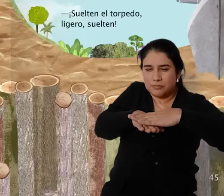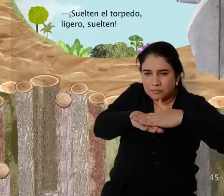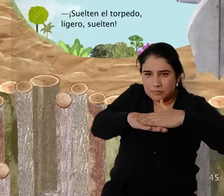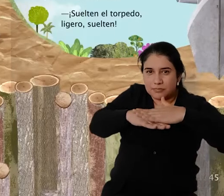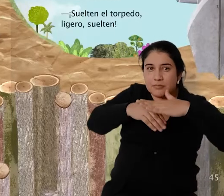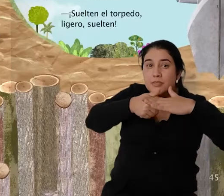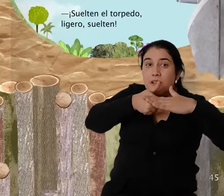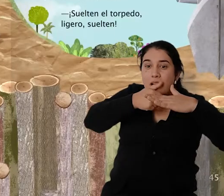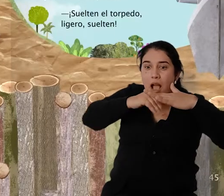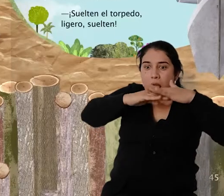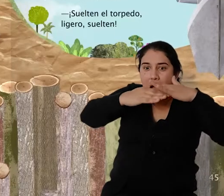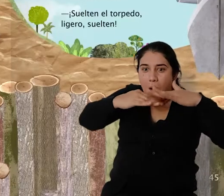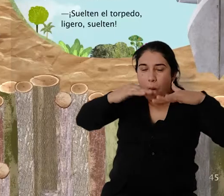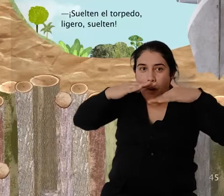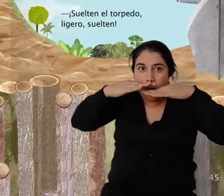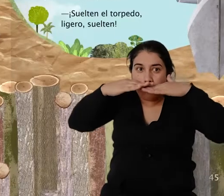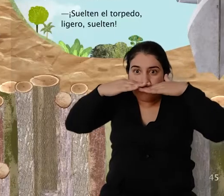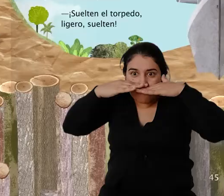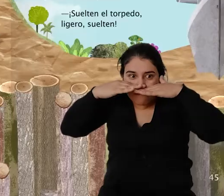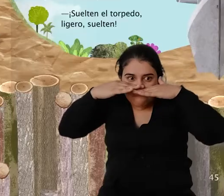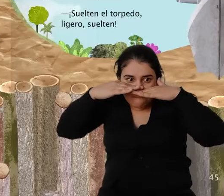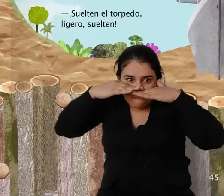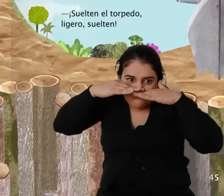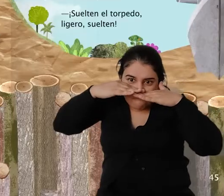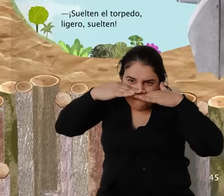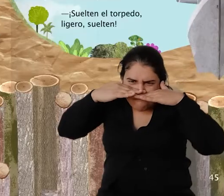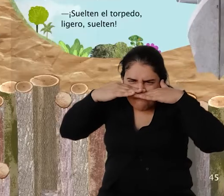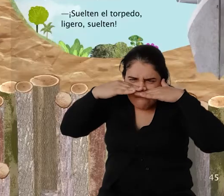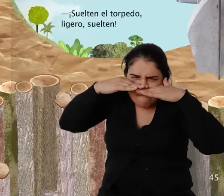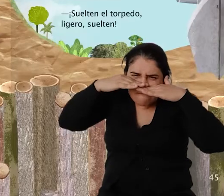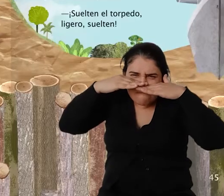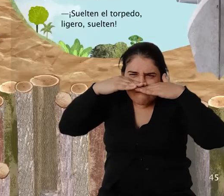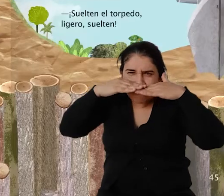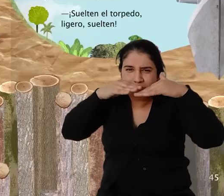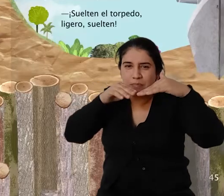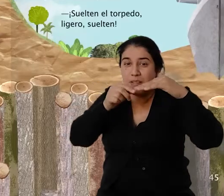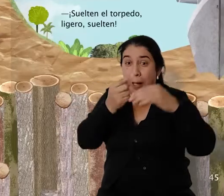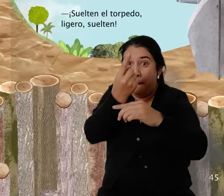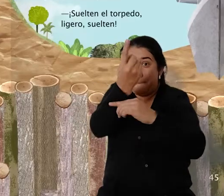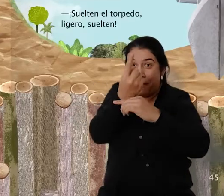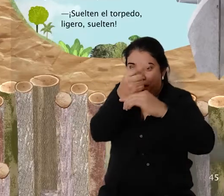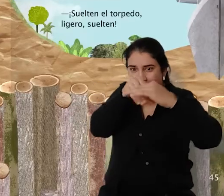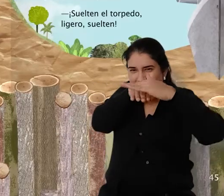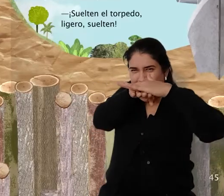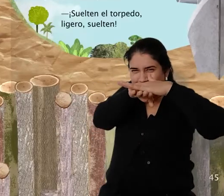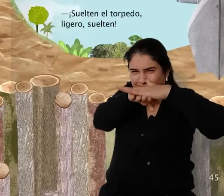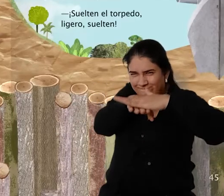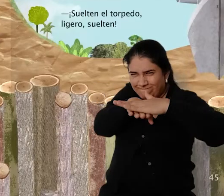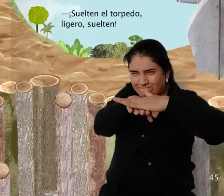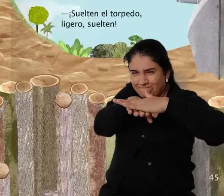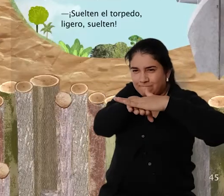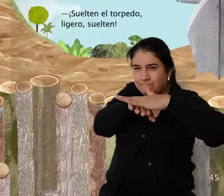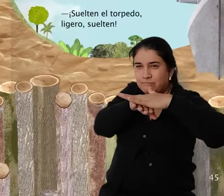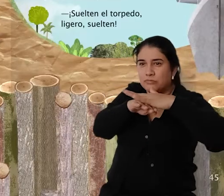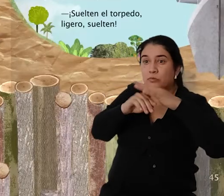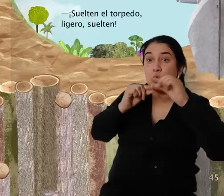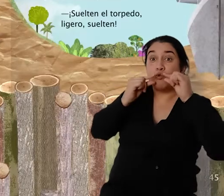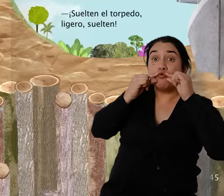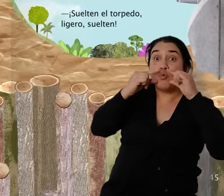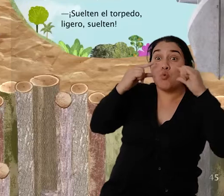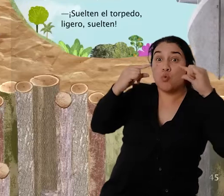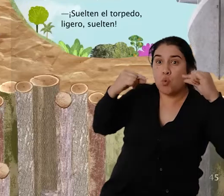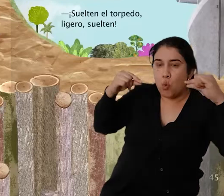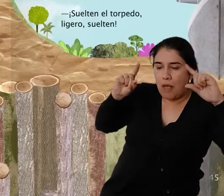demás yacarés se hundieron a su vez cerca de la orilla, dejando únicamente la nariz y los ojos fuera del agua. El